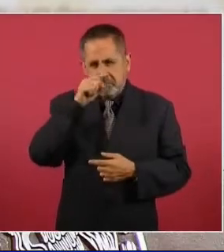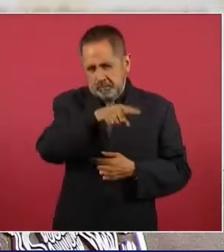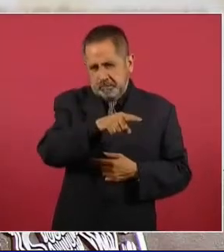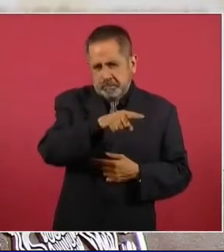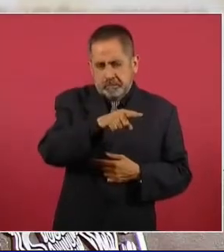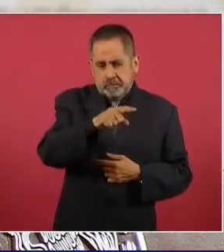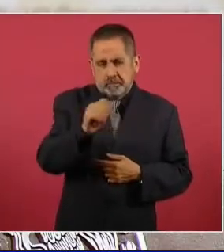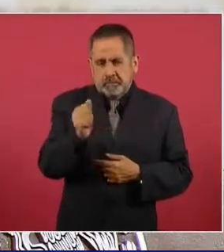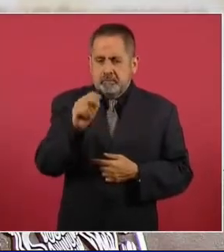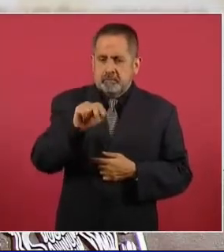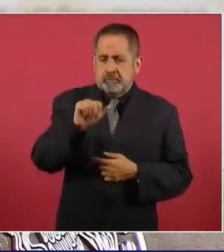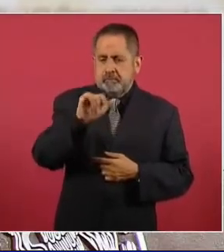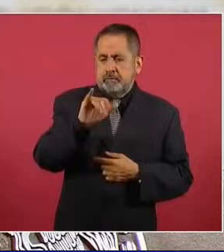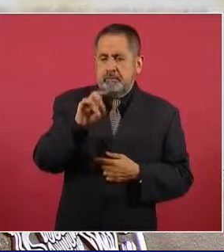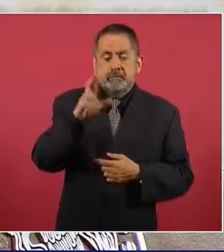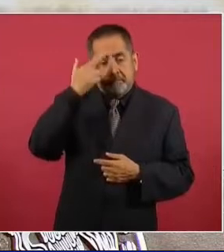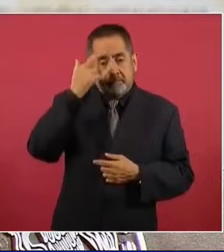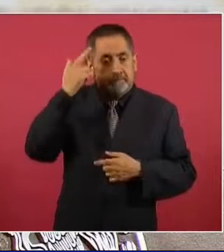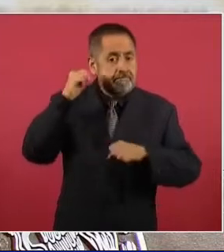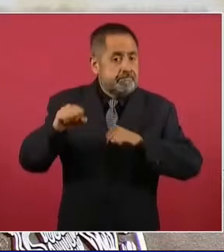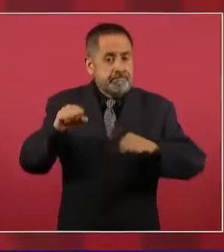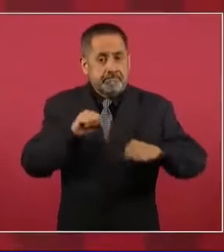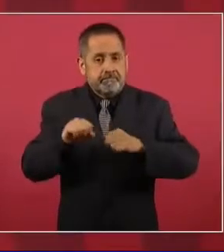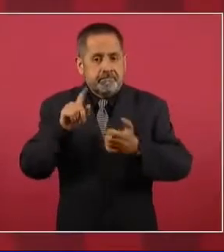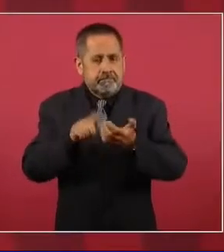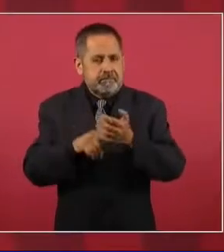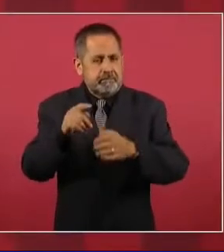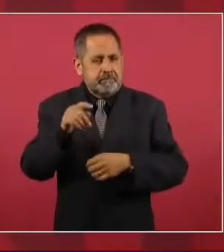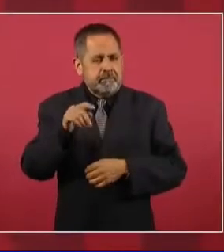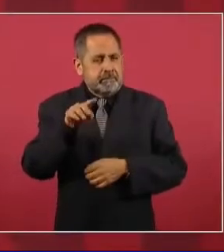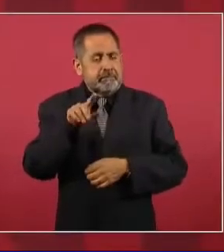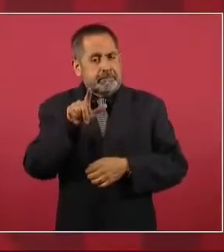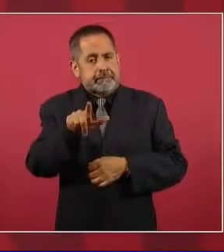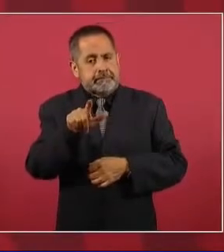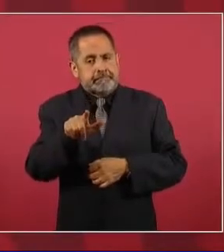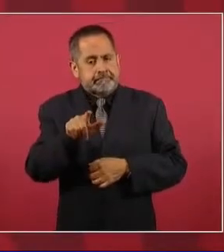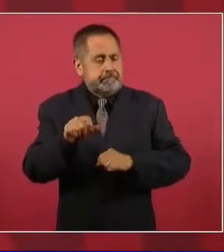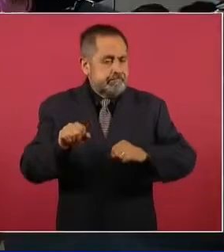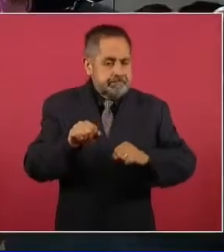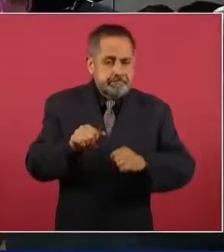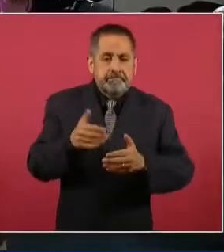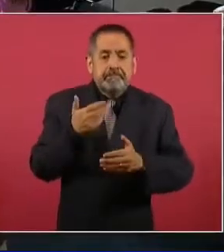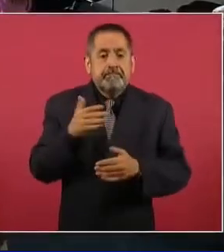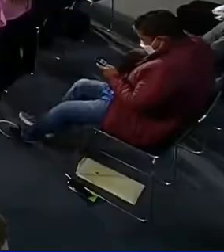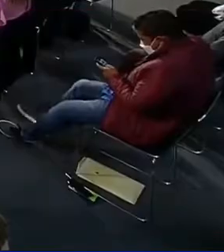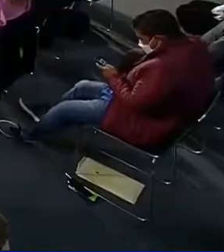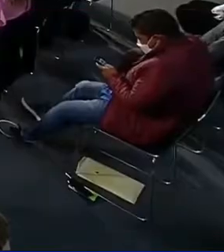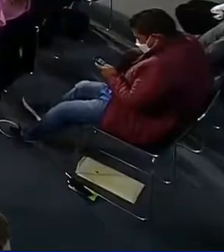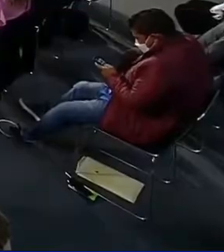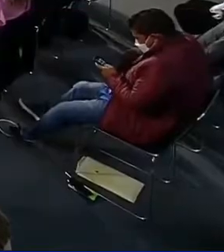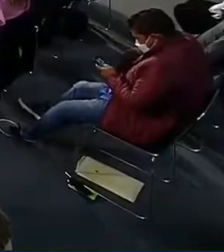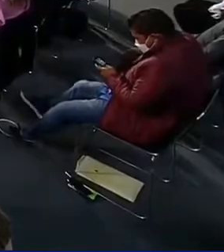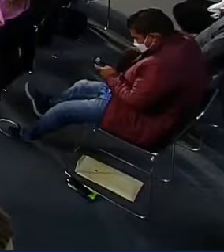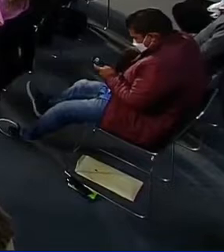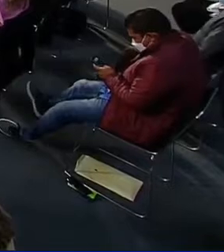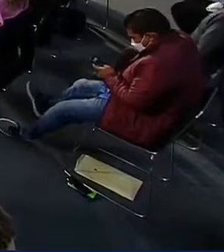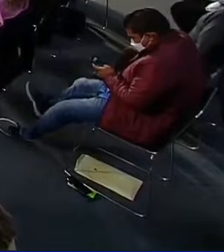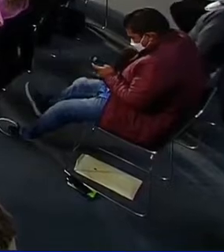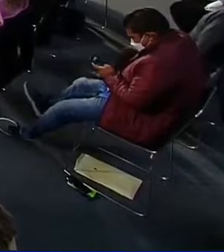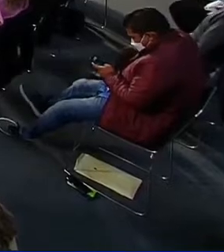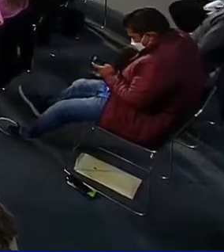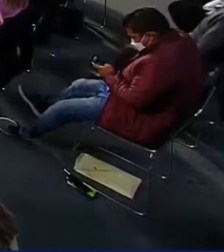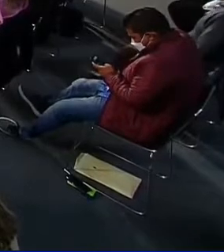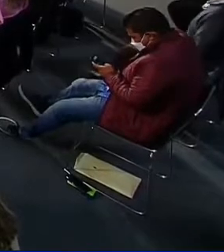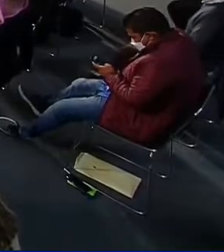San Alejandro de Puebla, que se dañó en el sismo del 17 y apenas en el 19 se tomó la decisión de demolerlo. Después